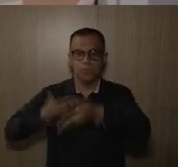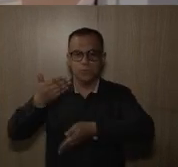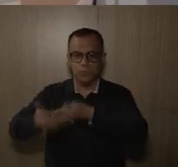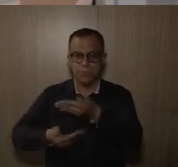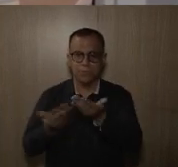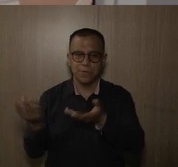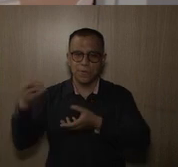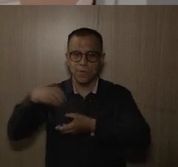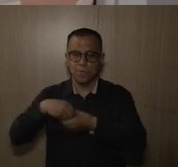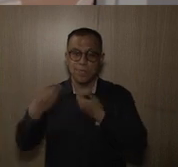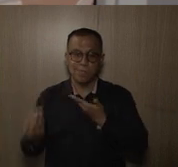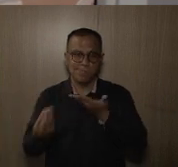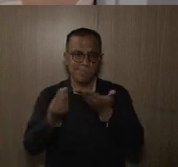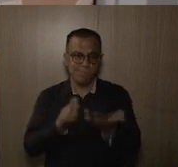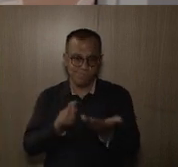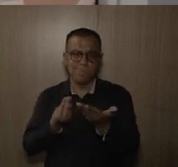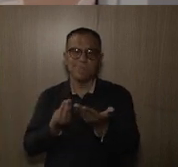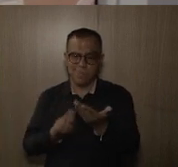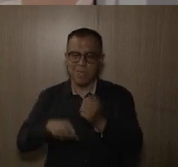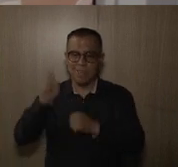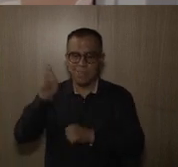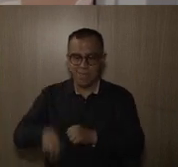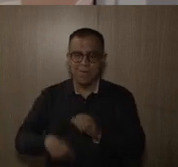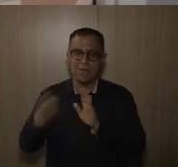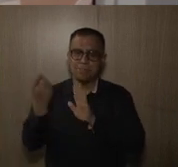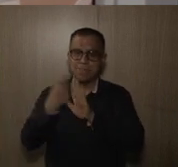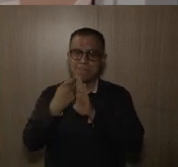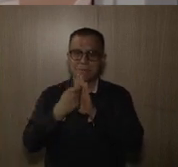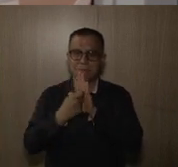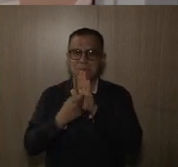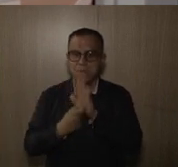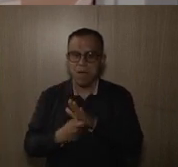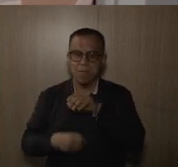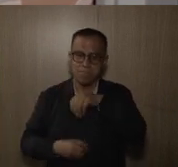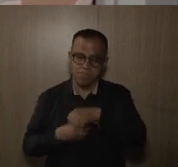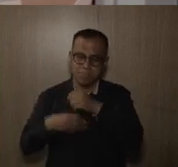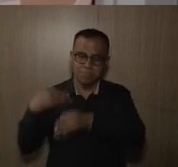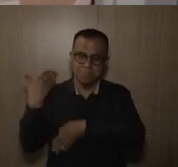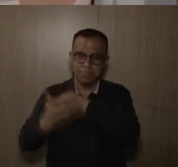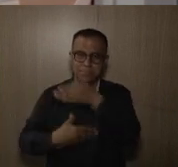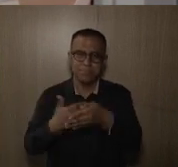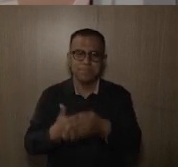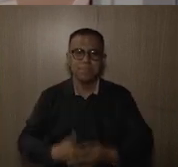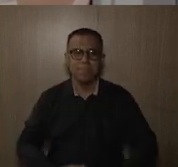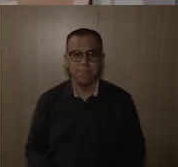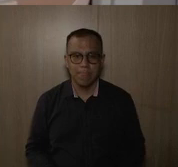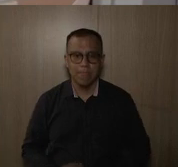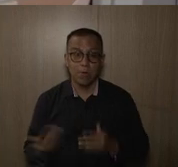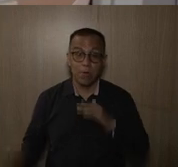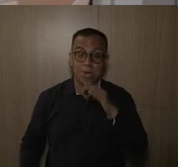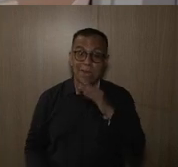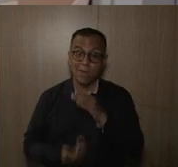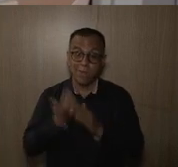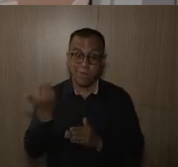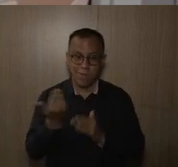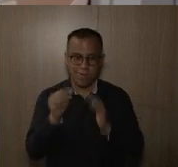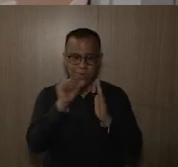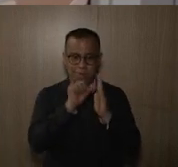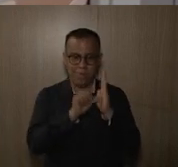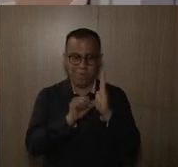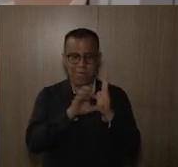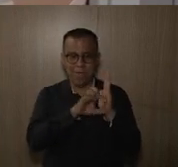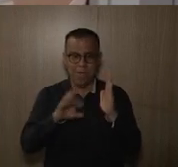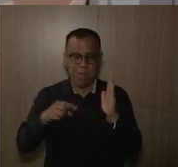las condiciones que deben cumplir para satisfacer el trámite. Con el nuevo aplicativo